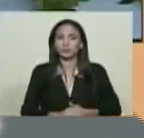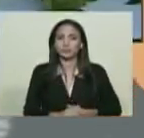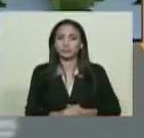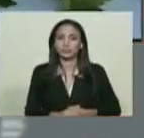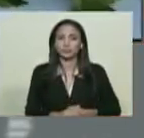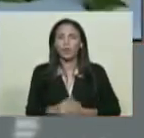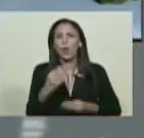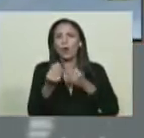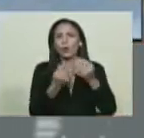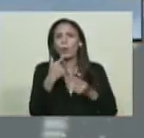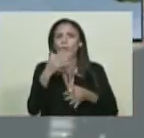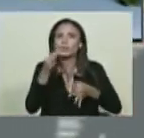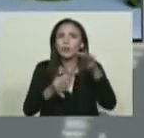¿Cómo es que dicen los abogados? Antinatura.